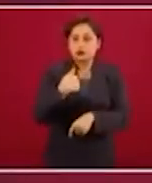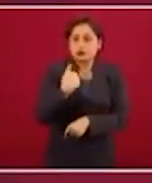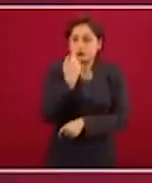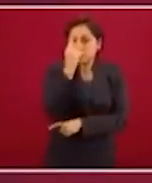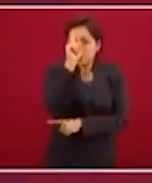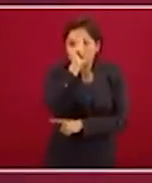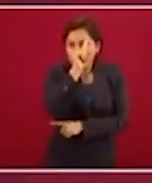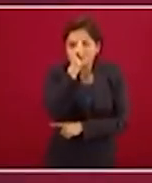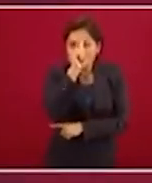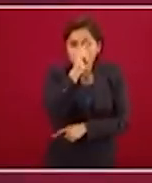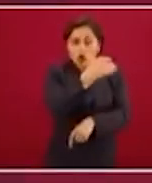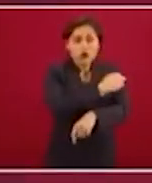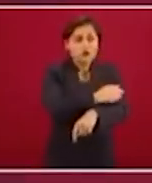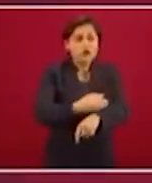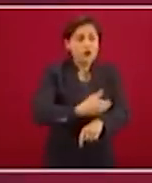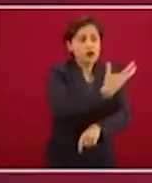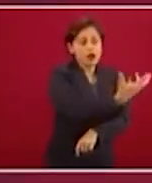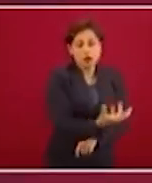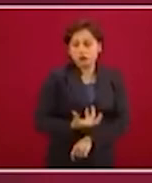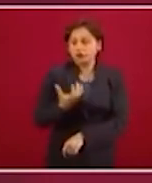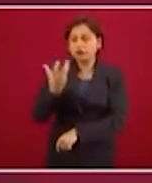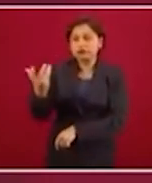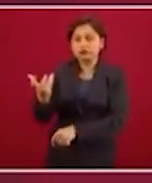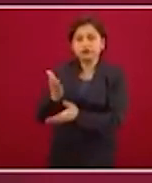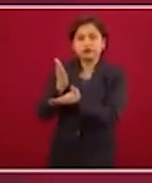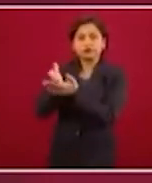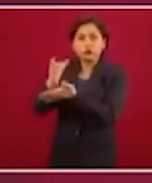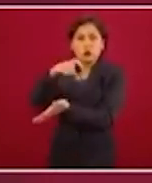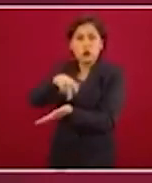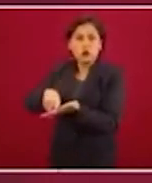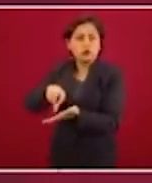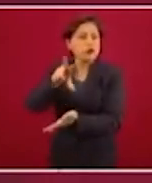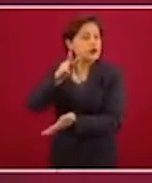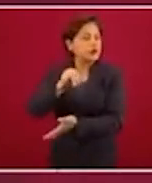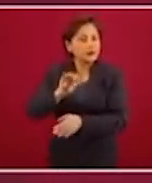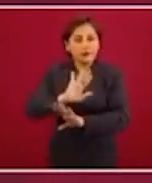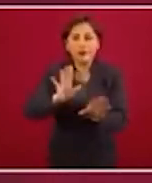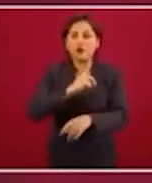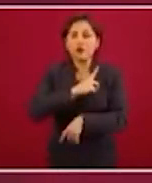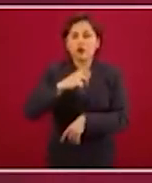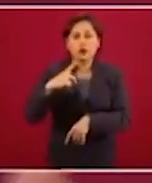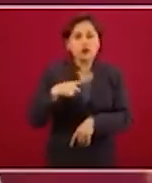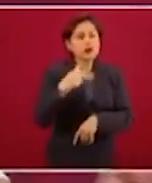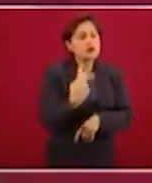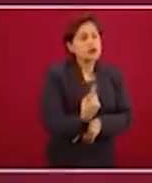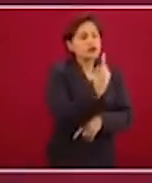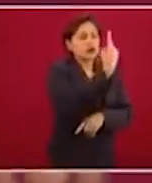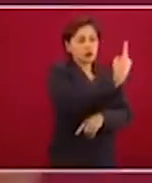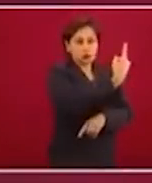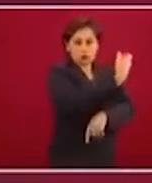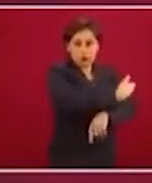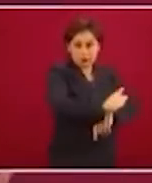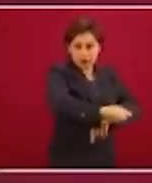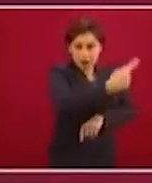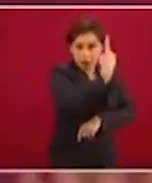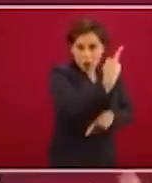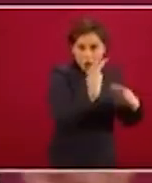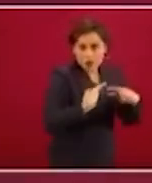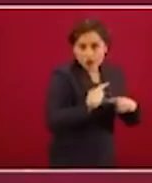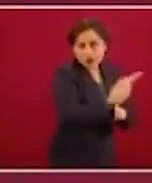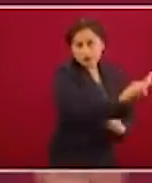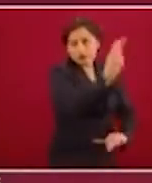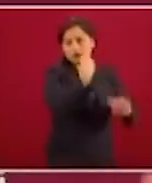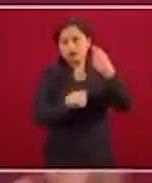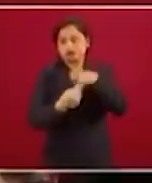una sola persona, y se turnan y se alternan. Y aquí se puede buscar, cuando es necesario, el apoyo entre